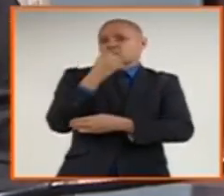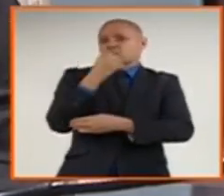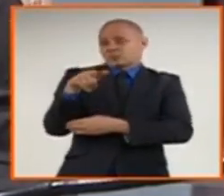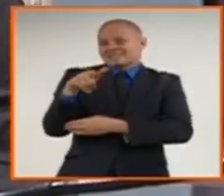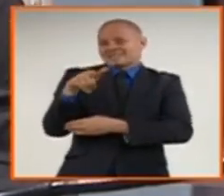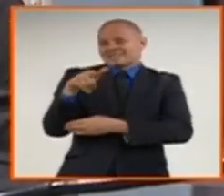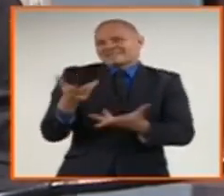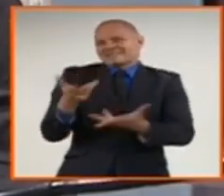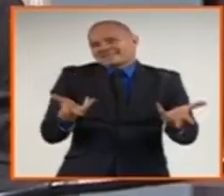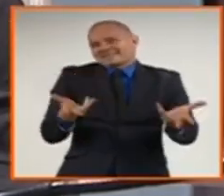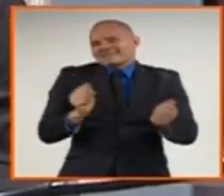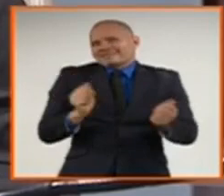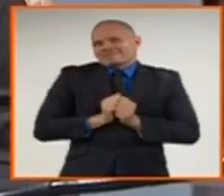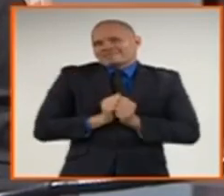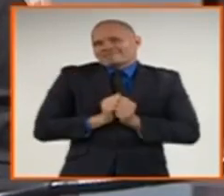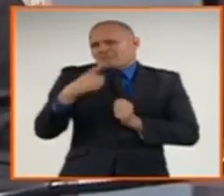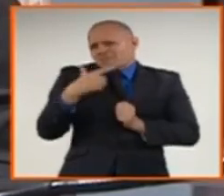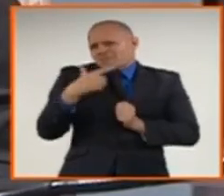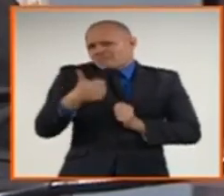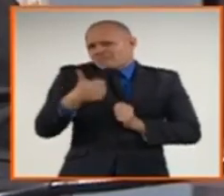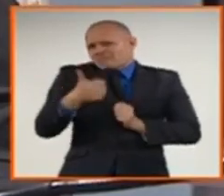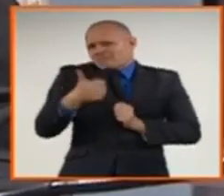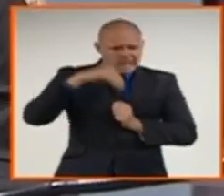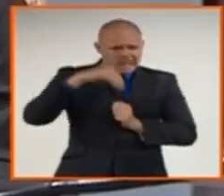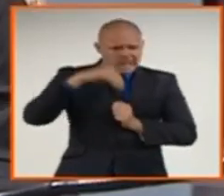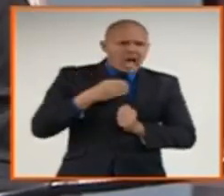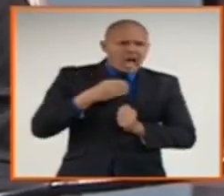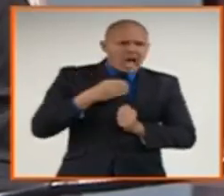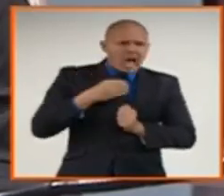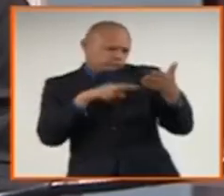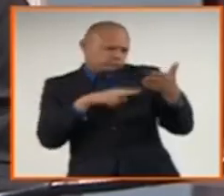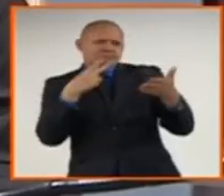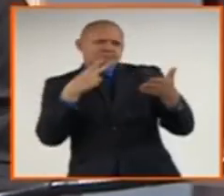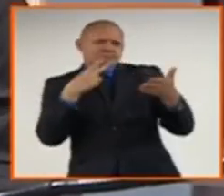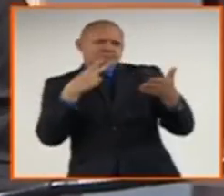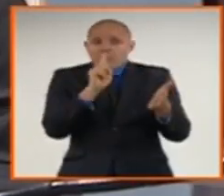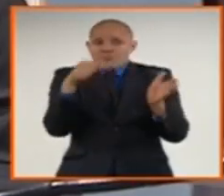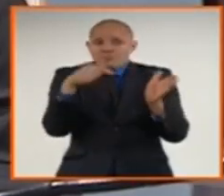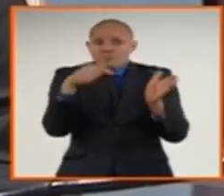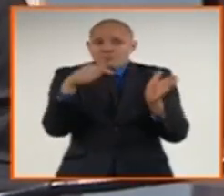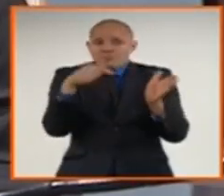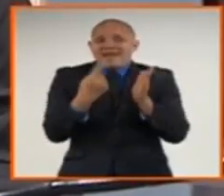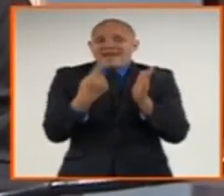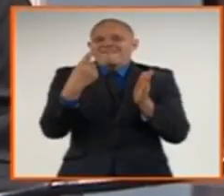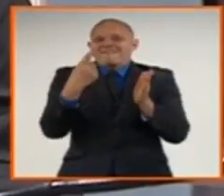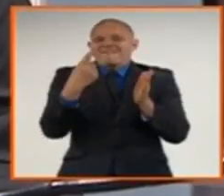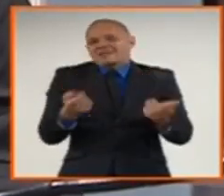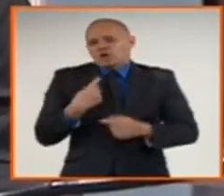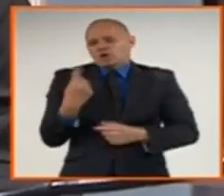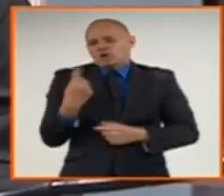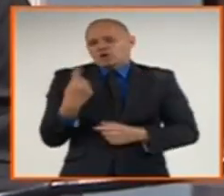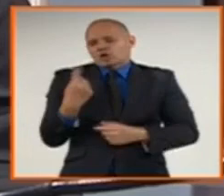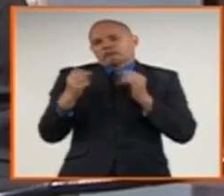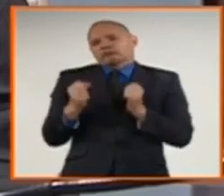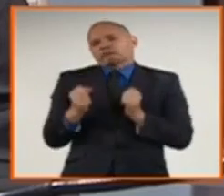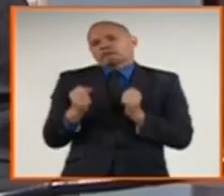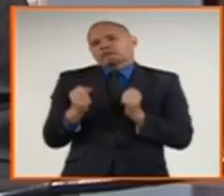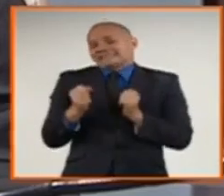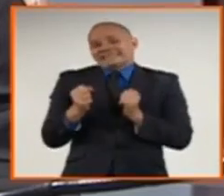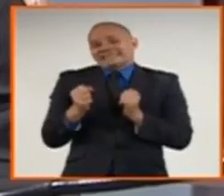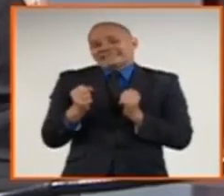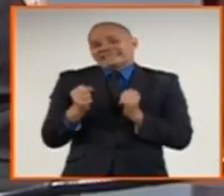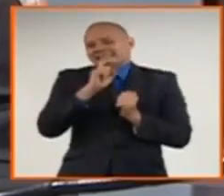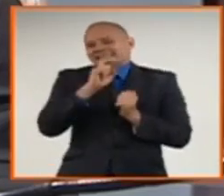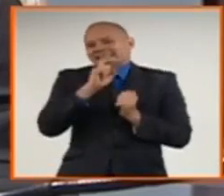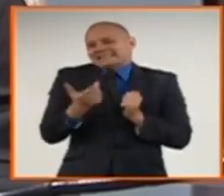el niño como ser social, para el niño como ser social es muy importante la escuela presencial. De lo contrario, ese niño se puede